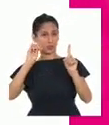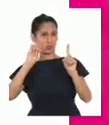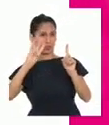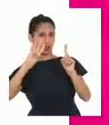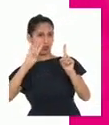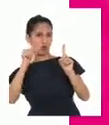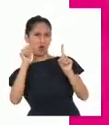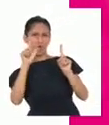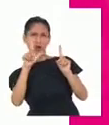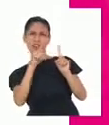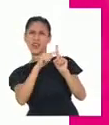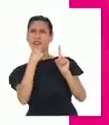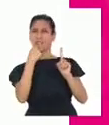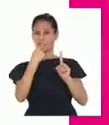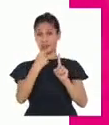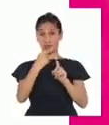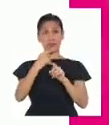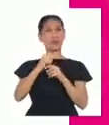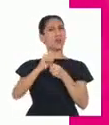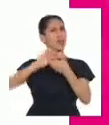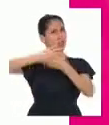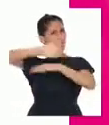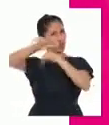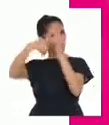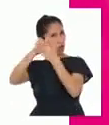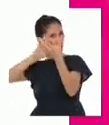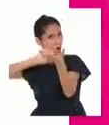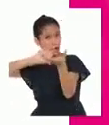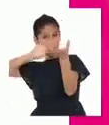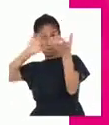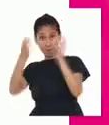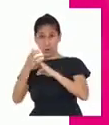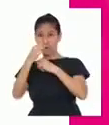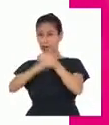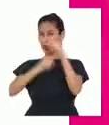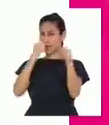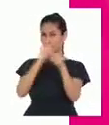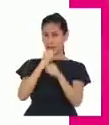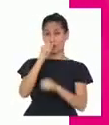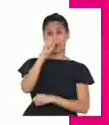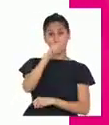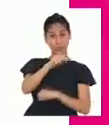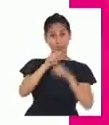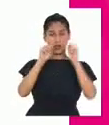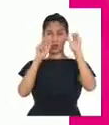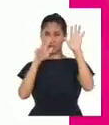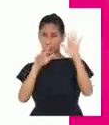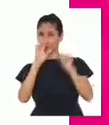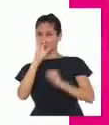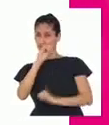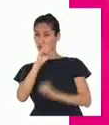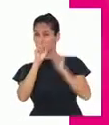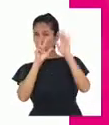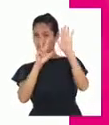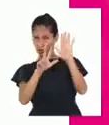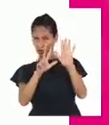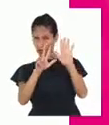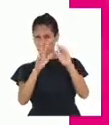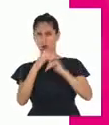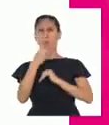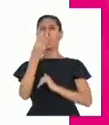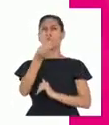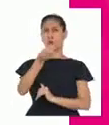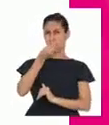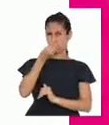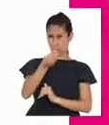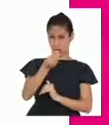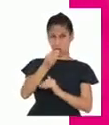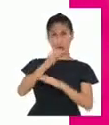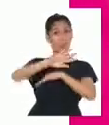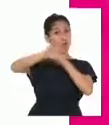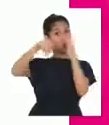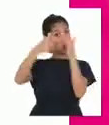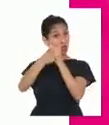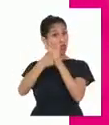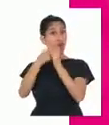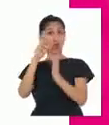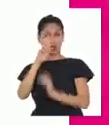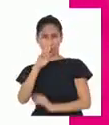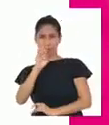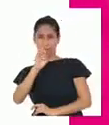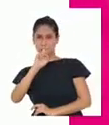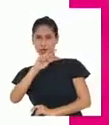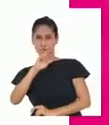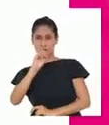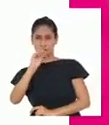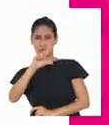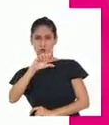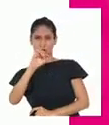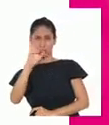de 1808 por influencia de las ideas y los principios que orientaron la Revolución Francesa. Rápidamente se